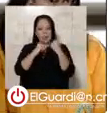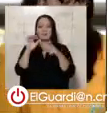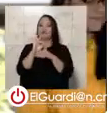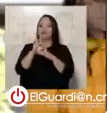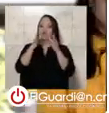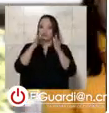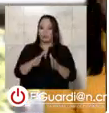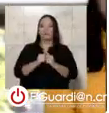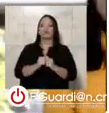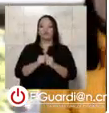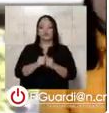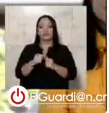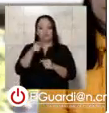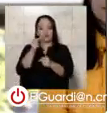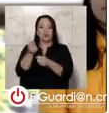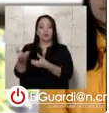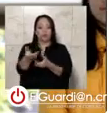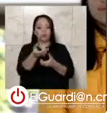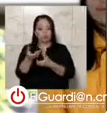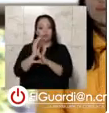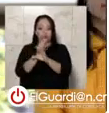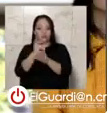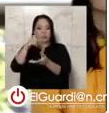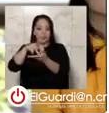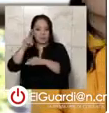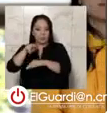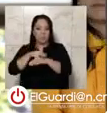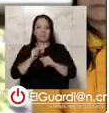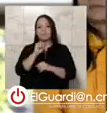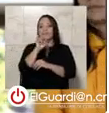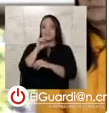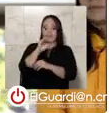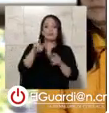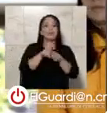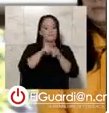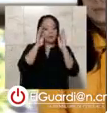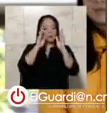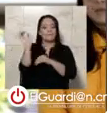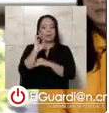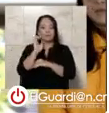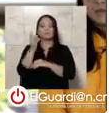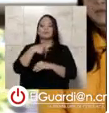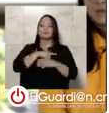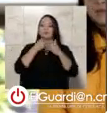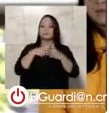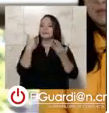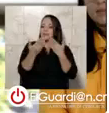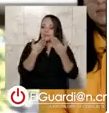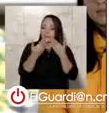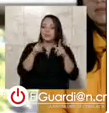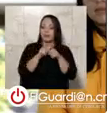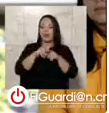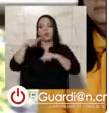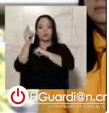funcionarios del Cuerpo de Bomberos que están con nosotros forestales, el SINAC para atender las emergencias que hemos iniciado con conversaciones, inclusive